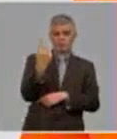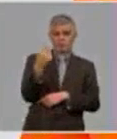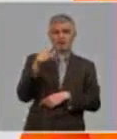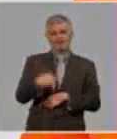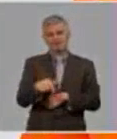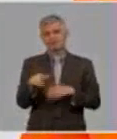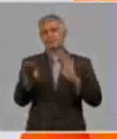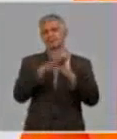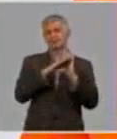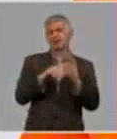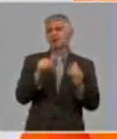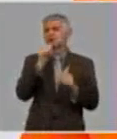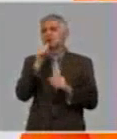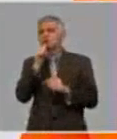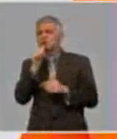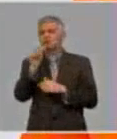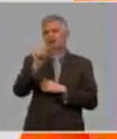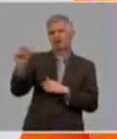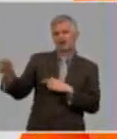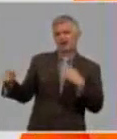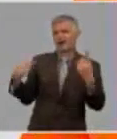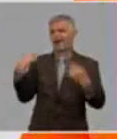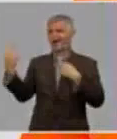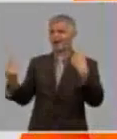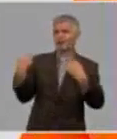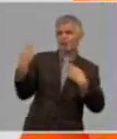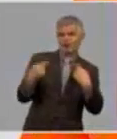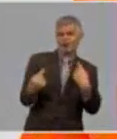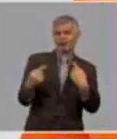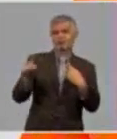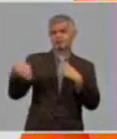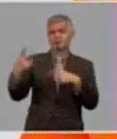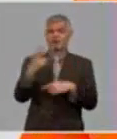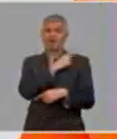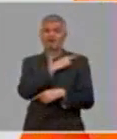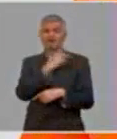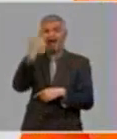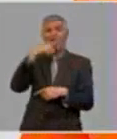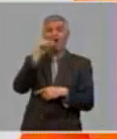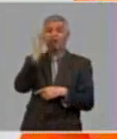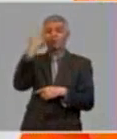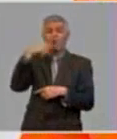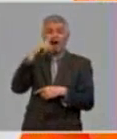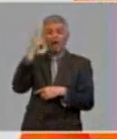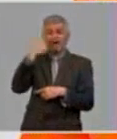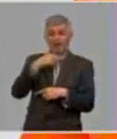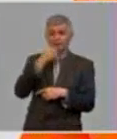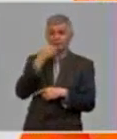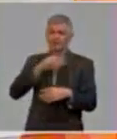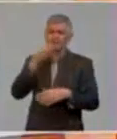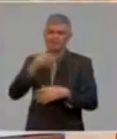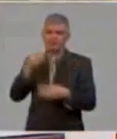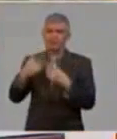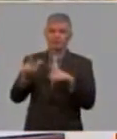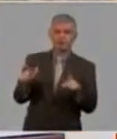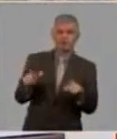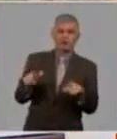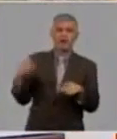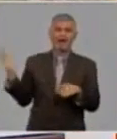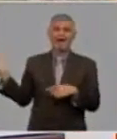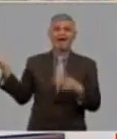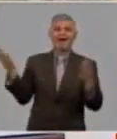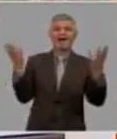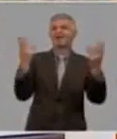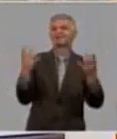dudas. Después el compañero Cordobés, el jefe de la aduana, puede abundar un poco más, pero realmente la cantidad de equipaje que traen los